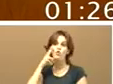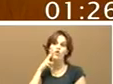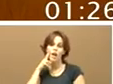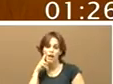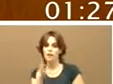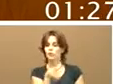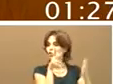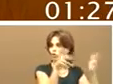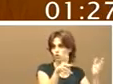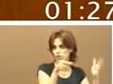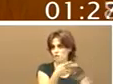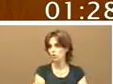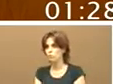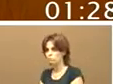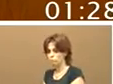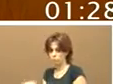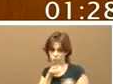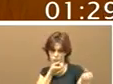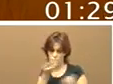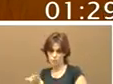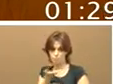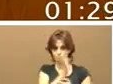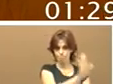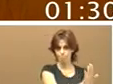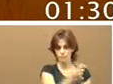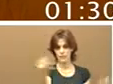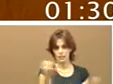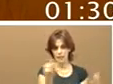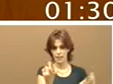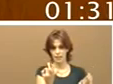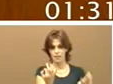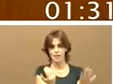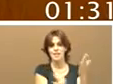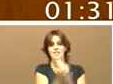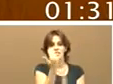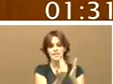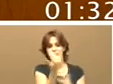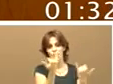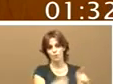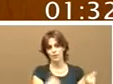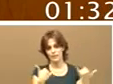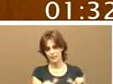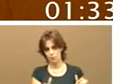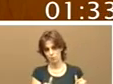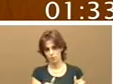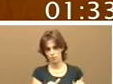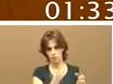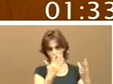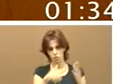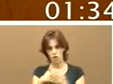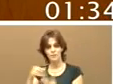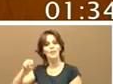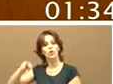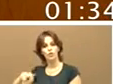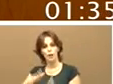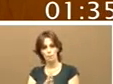consejo para su informe la subida de los días festivos habilitados de 8 a 12 señoría